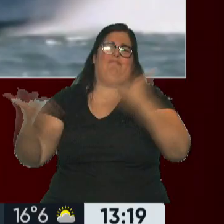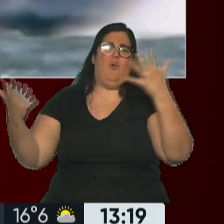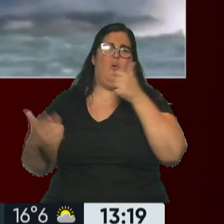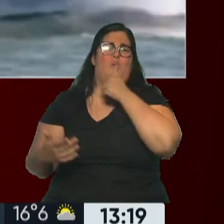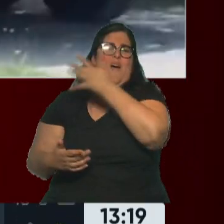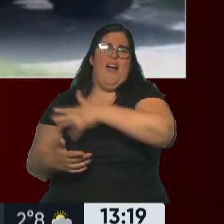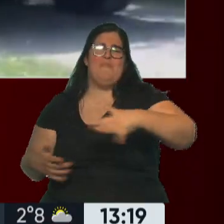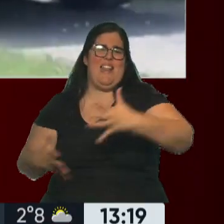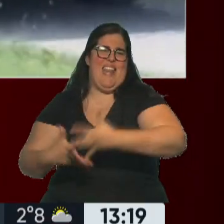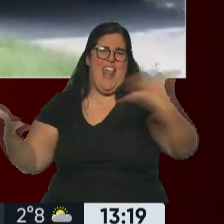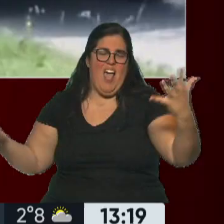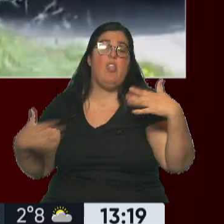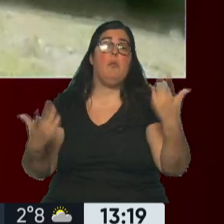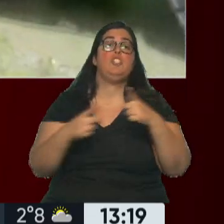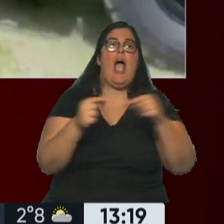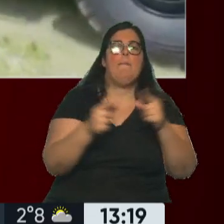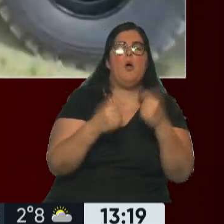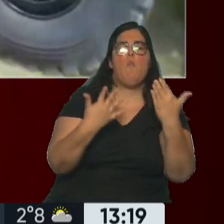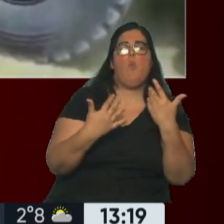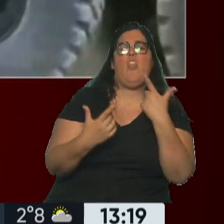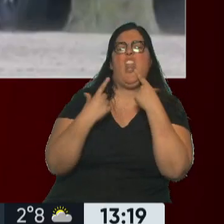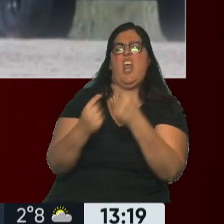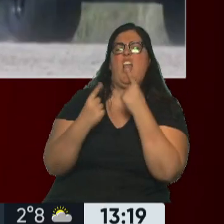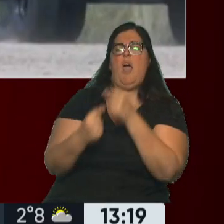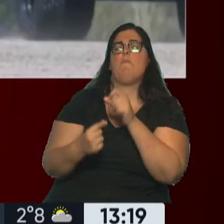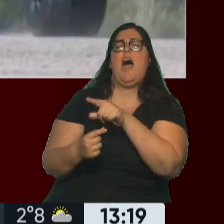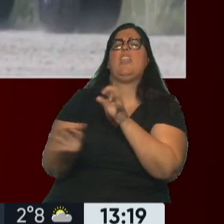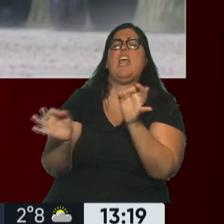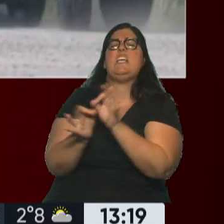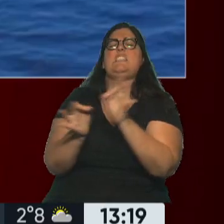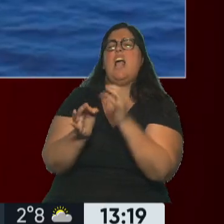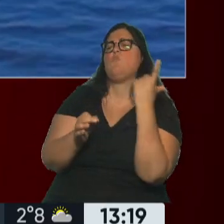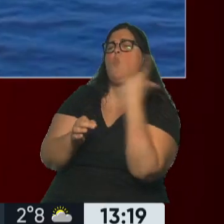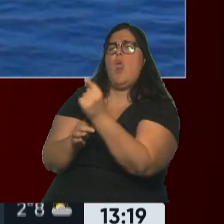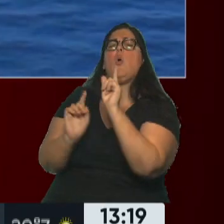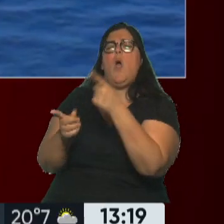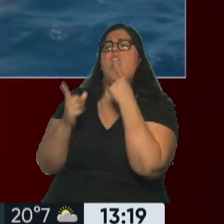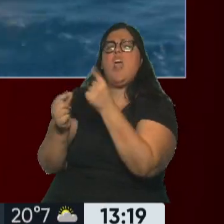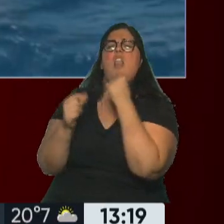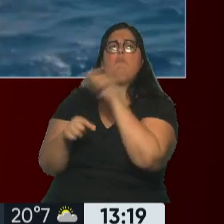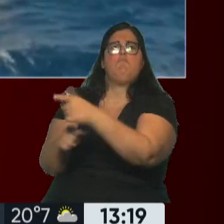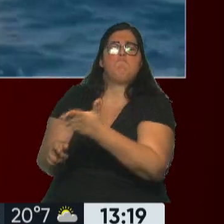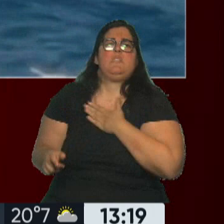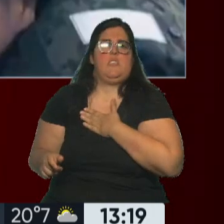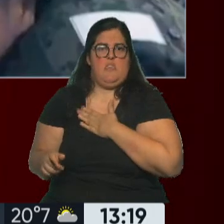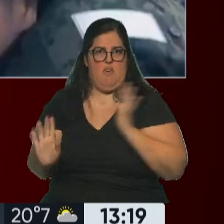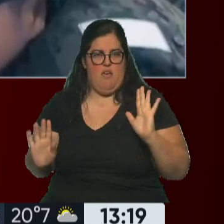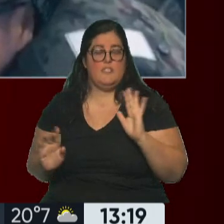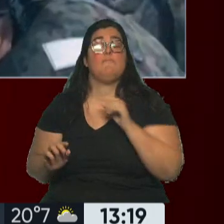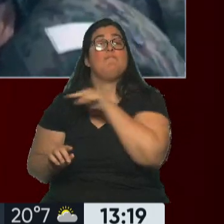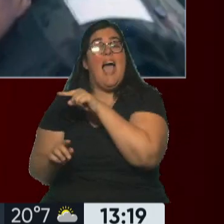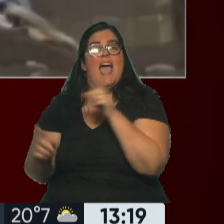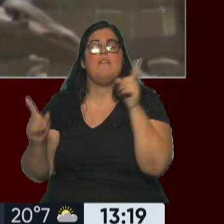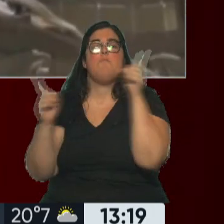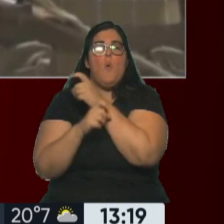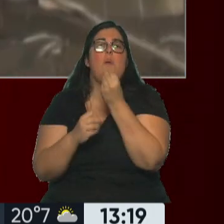a Japón reclamar islas que incluso están muy lejos de su territorio. Bueno, por supuesto que el tema China ahí, y la